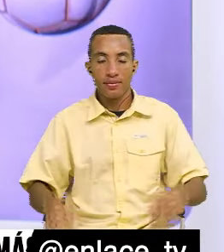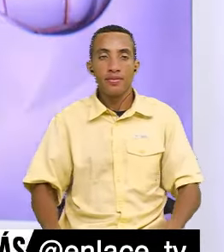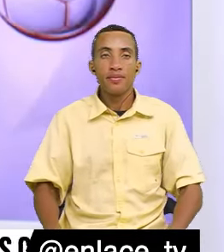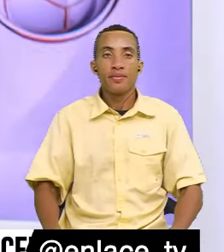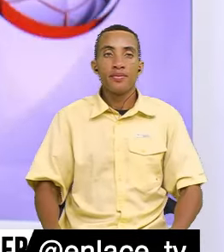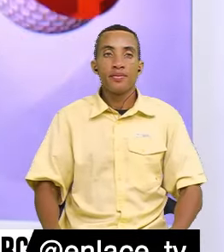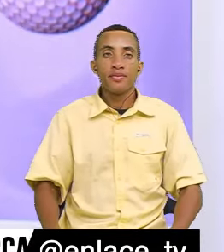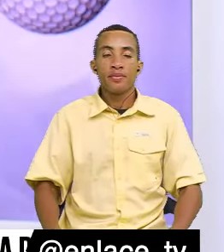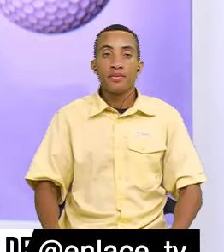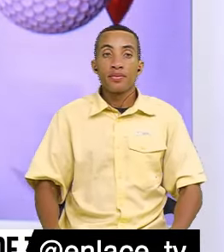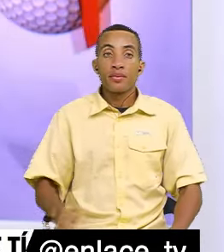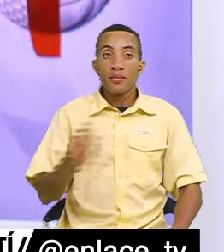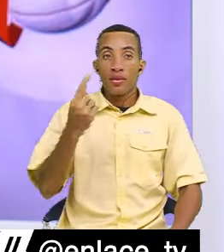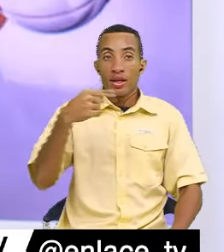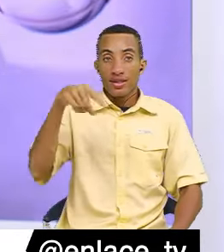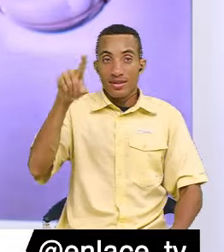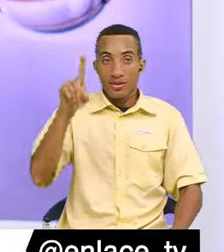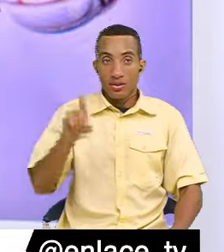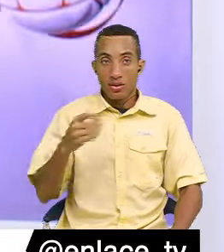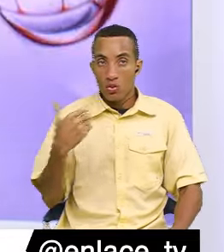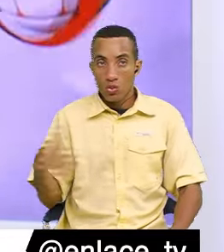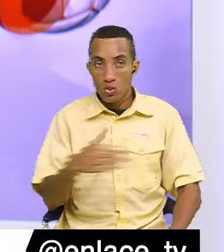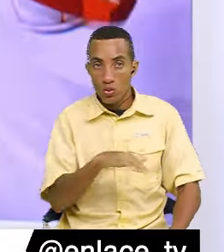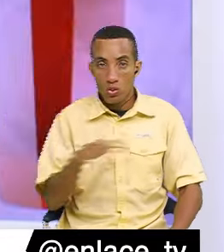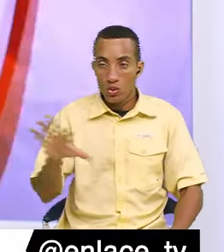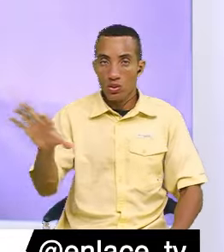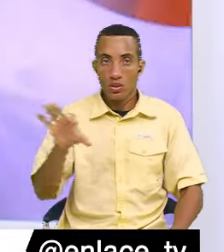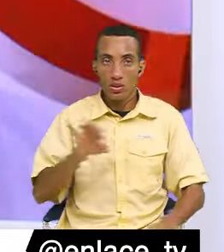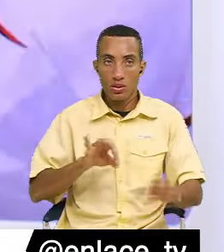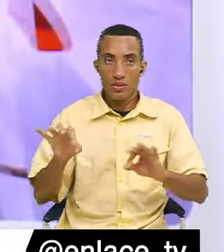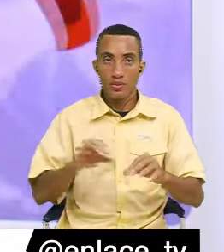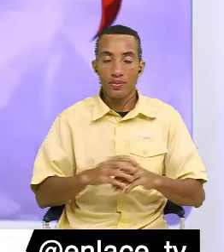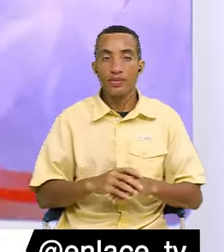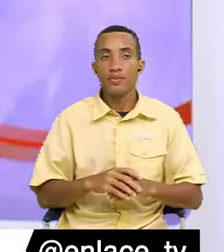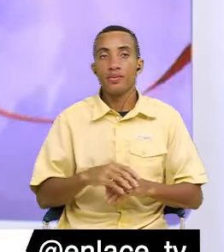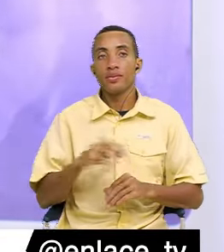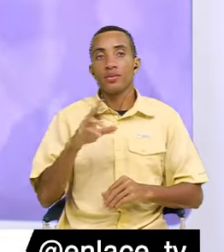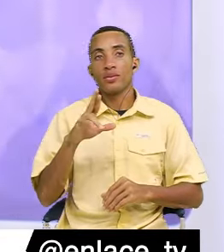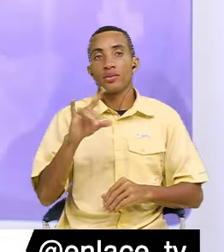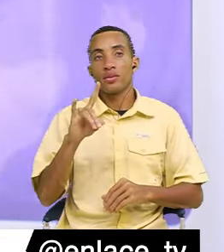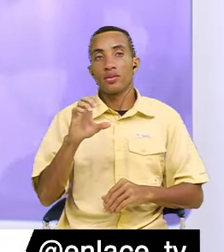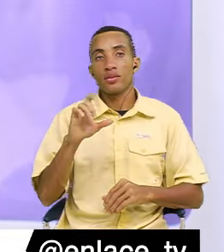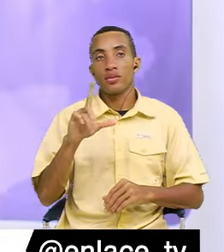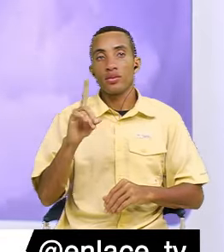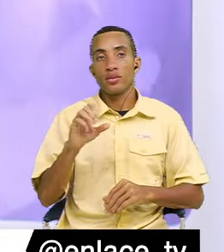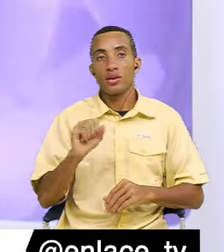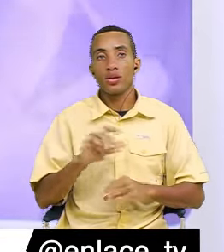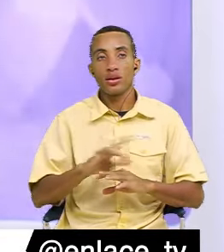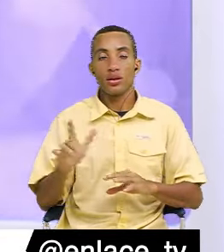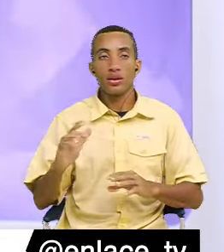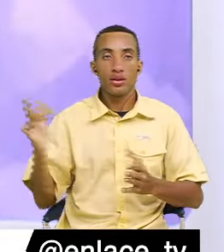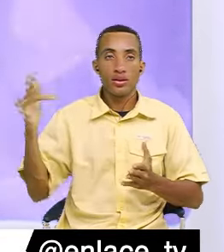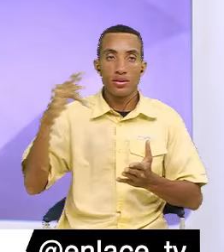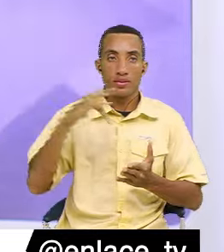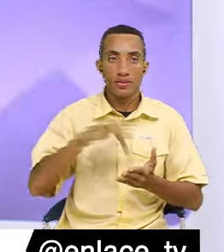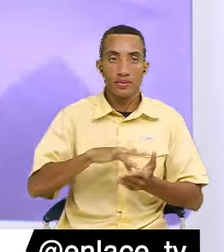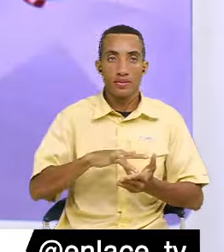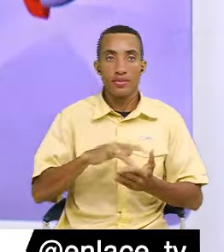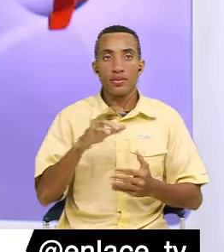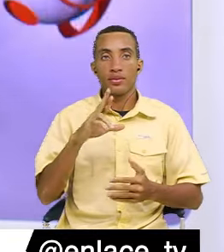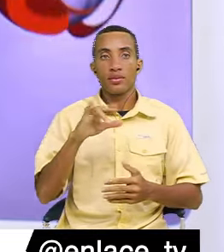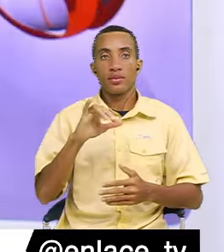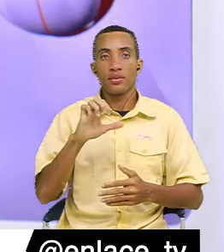parte, 16 jugadores fueron convocados por el profesor Reinaldo Rueda, que no llega a Barranca Bermeja, llega a dirigir Bernardo Redín, su